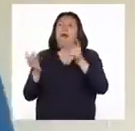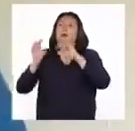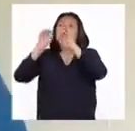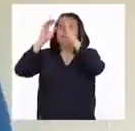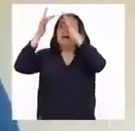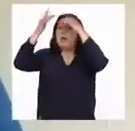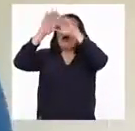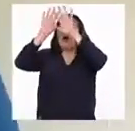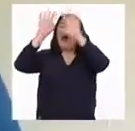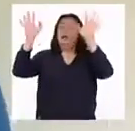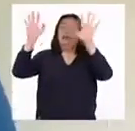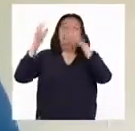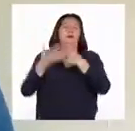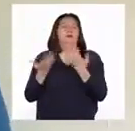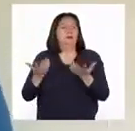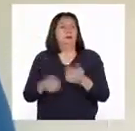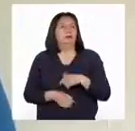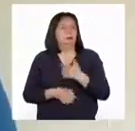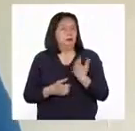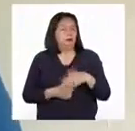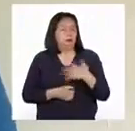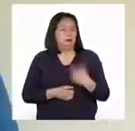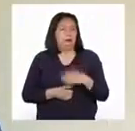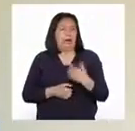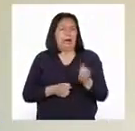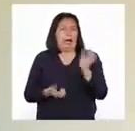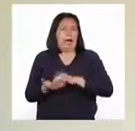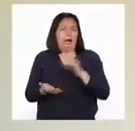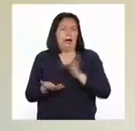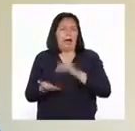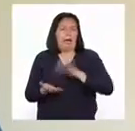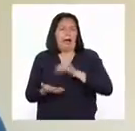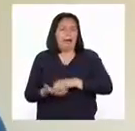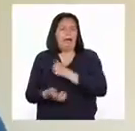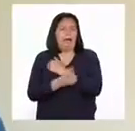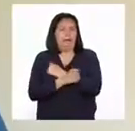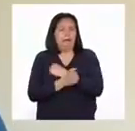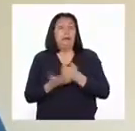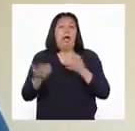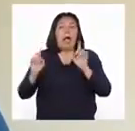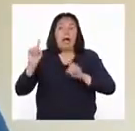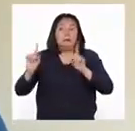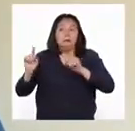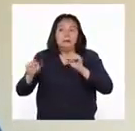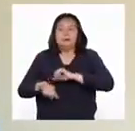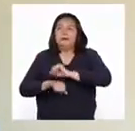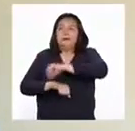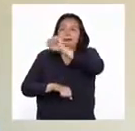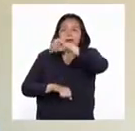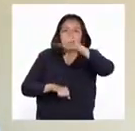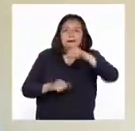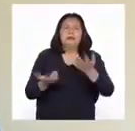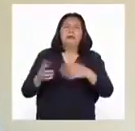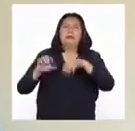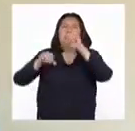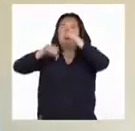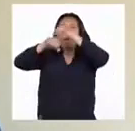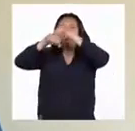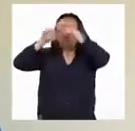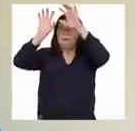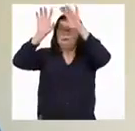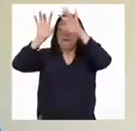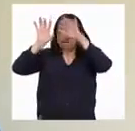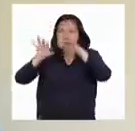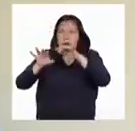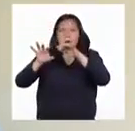esté despejado, esa sensación será muchísimo mayor. A veces en las zonas altoandinas ocurren también las nevadas, que